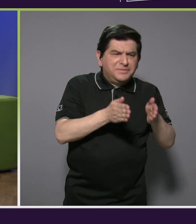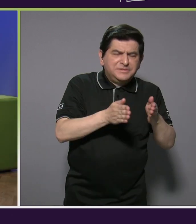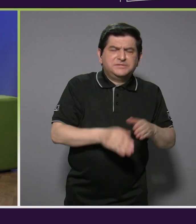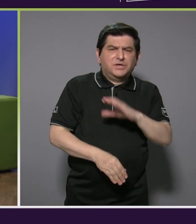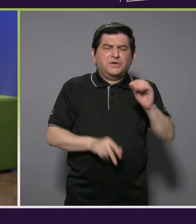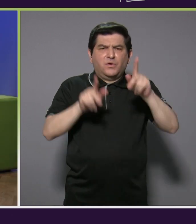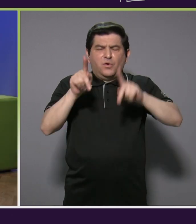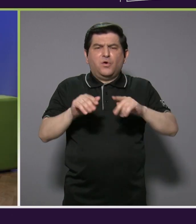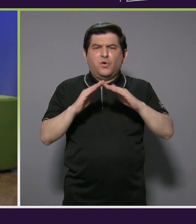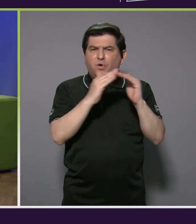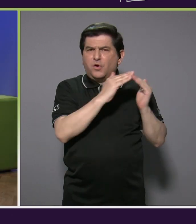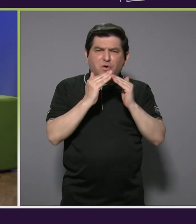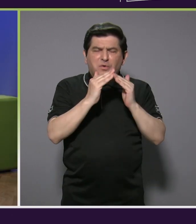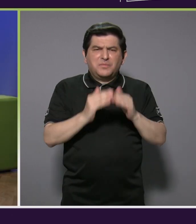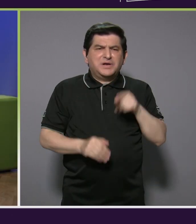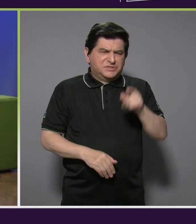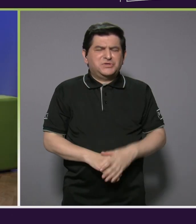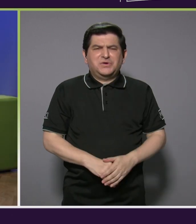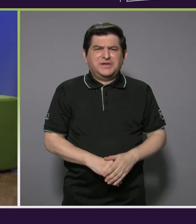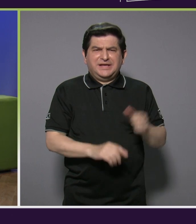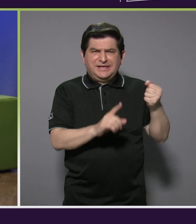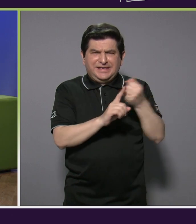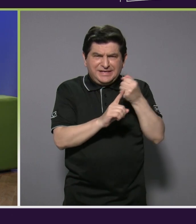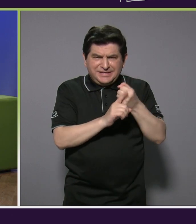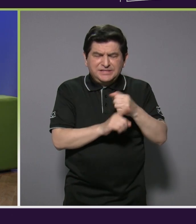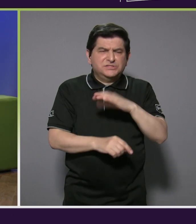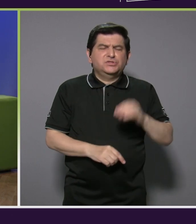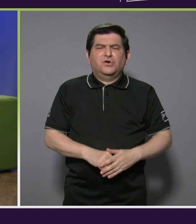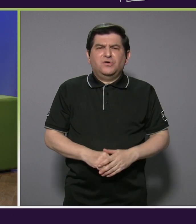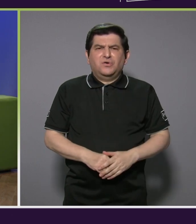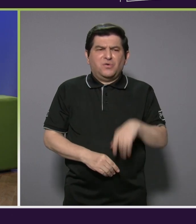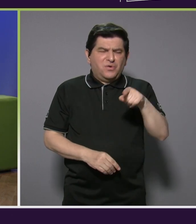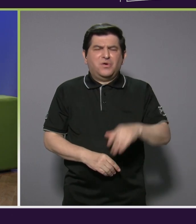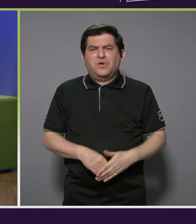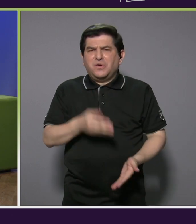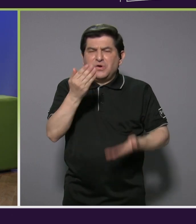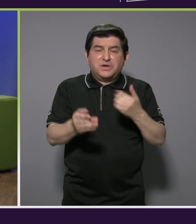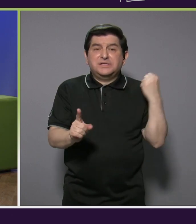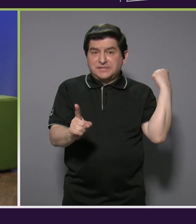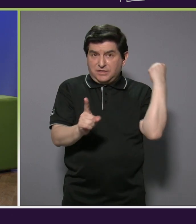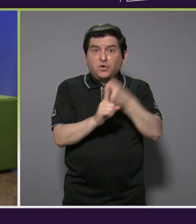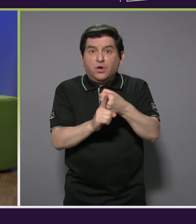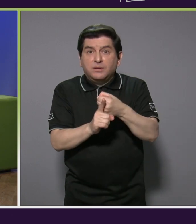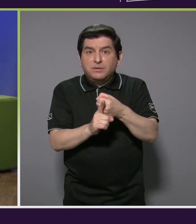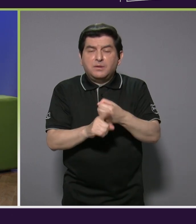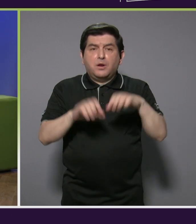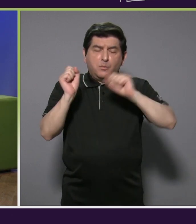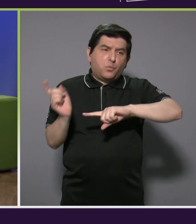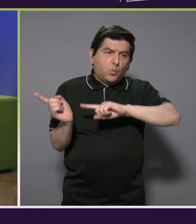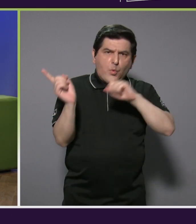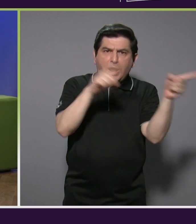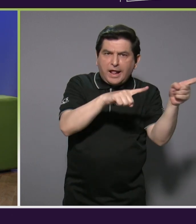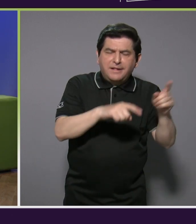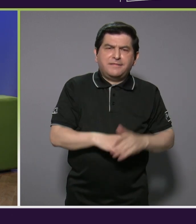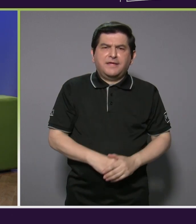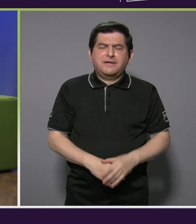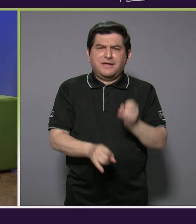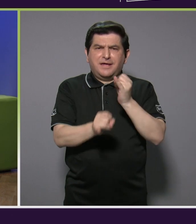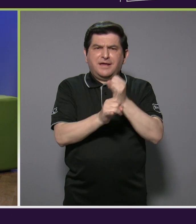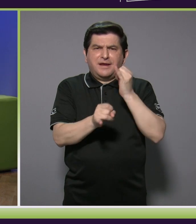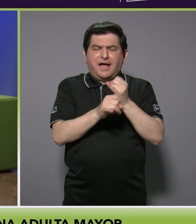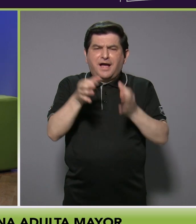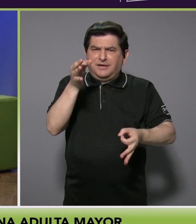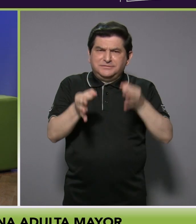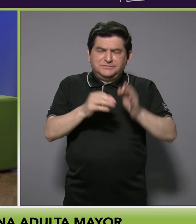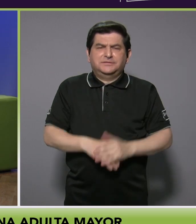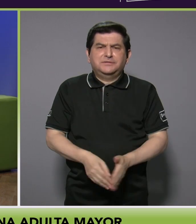en la comunidad que lo agrede, que lo trata mal, que lo puede llegar hasta golpear, él igual puede ir a las entidades judiciales y